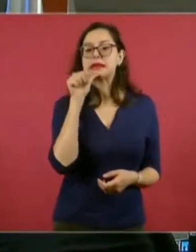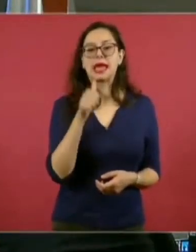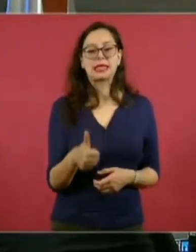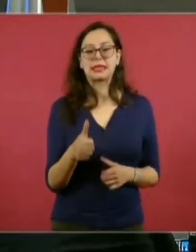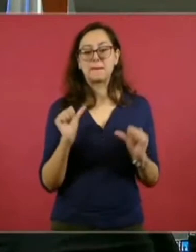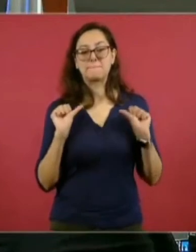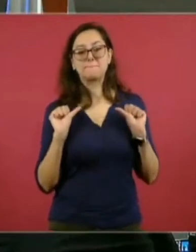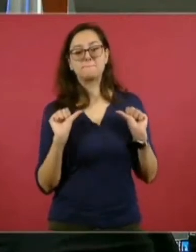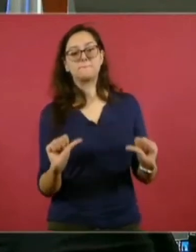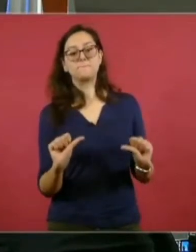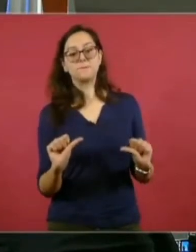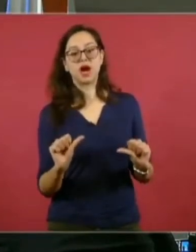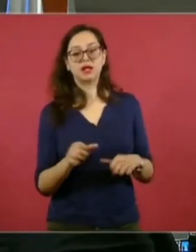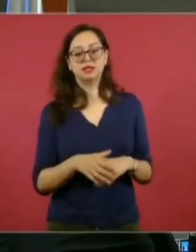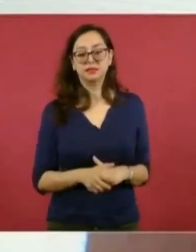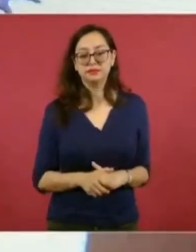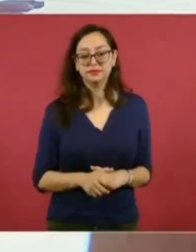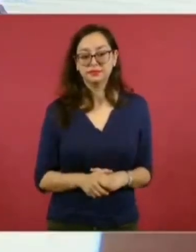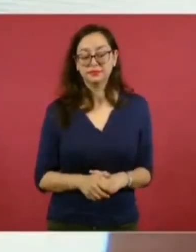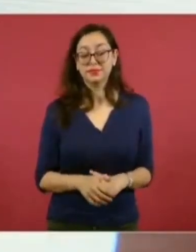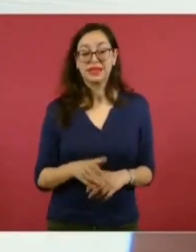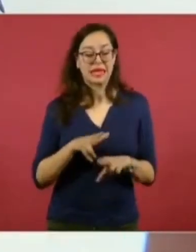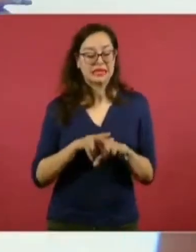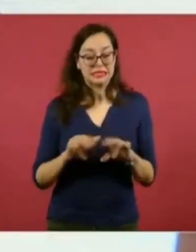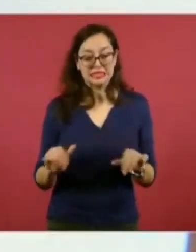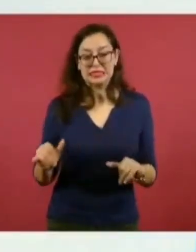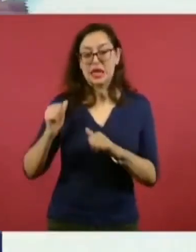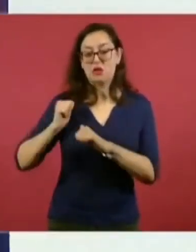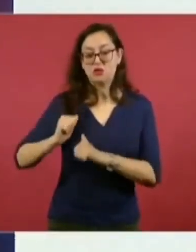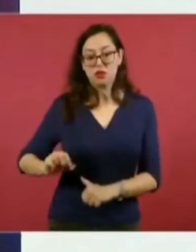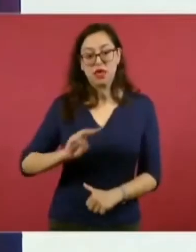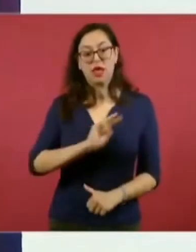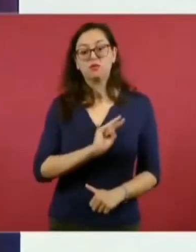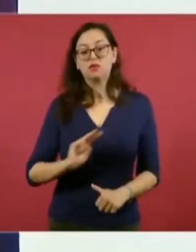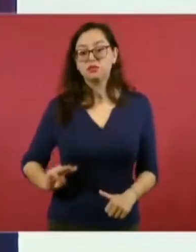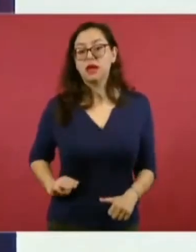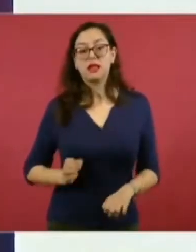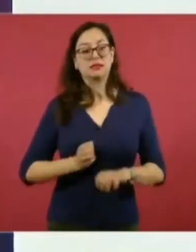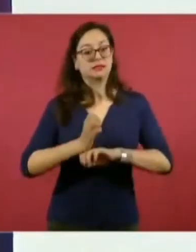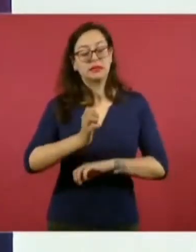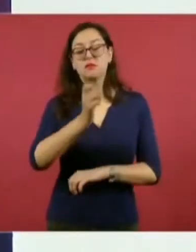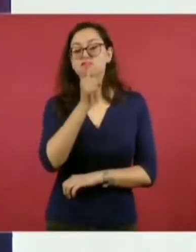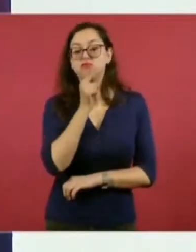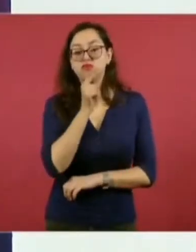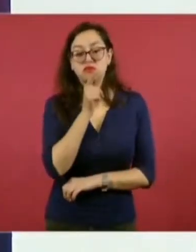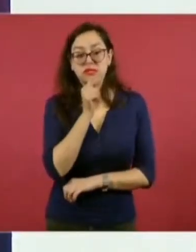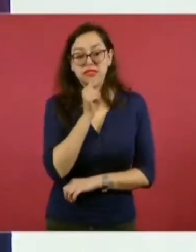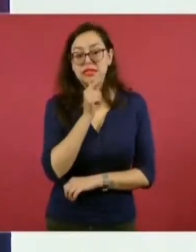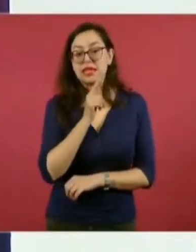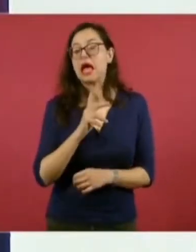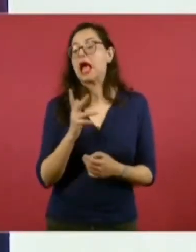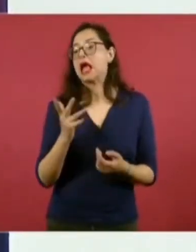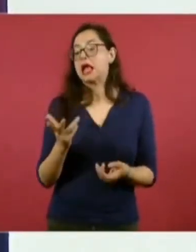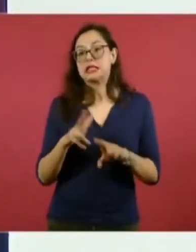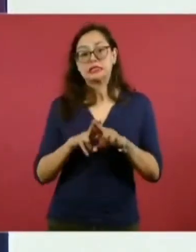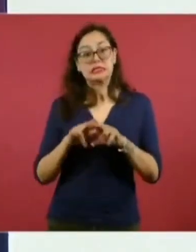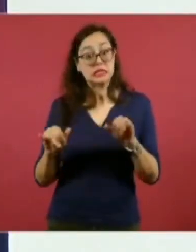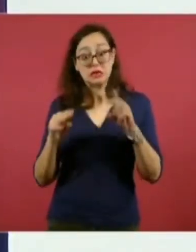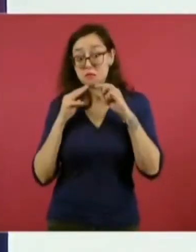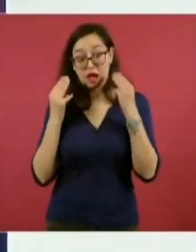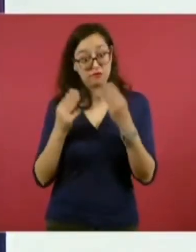de policías y de los grupos de la delincuencia que